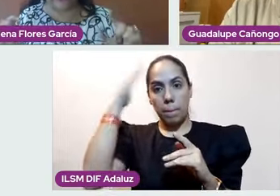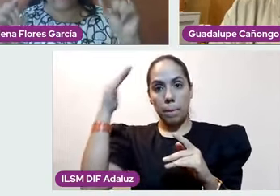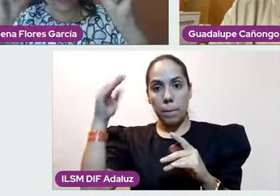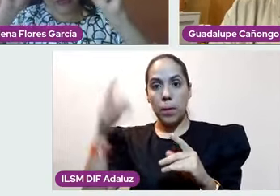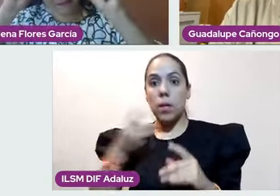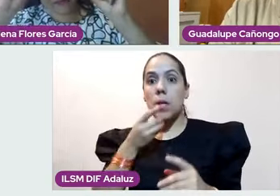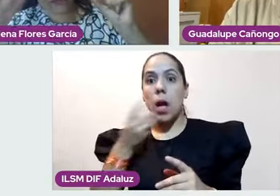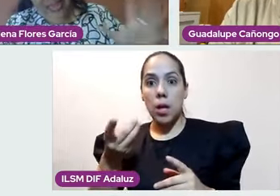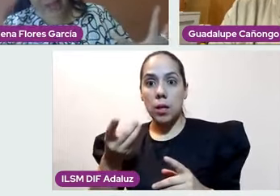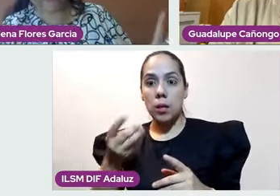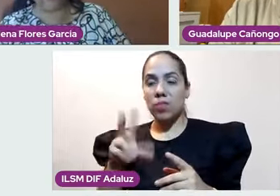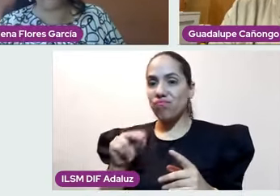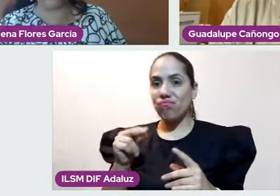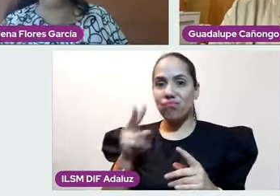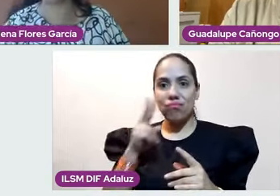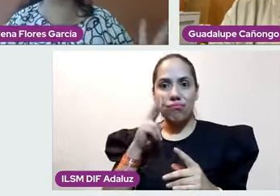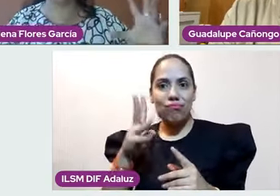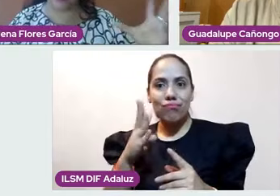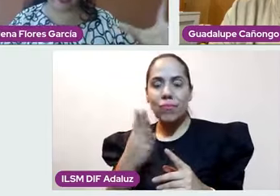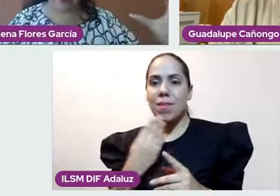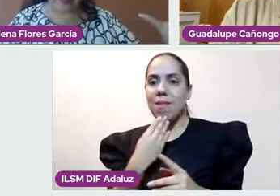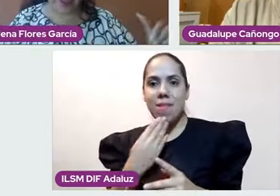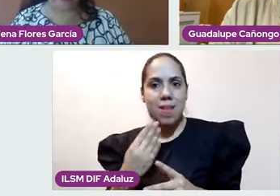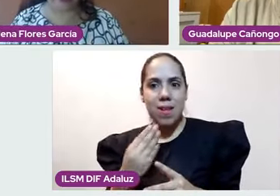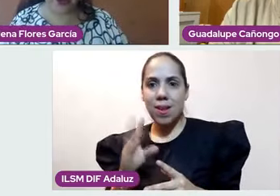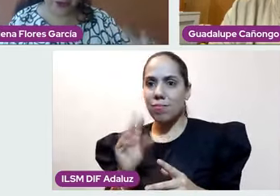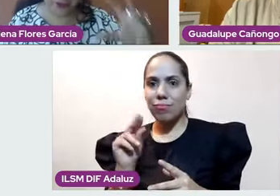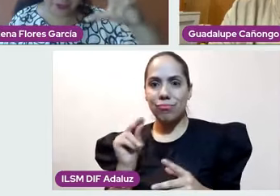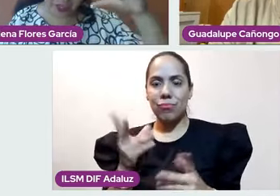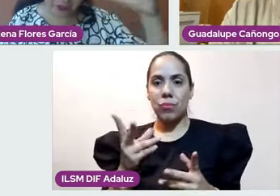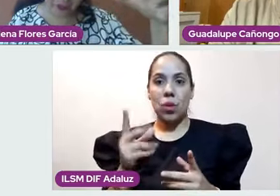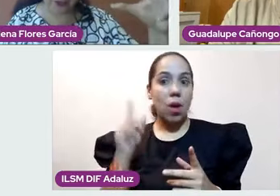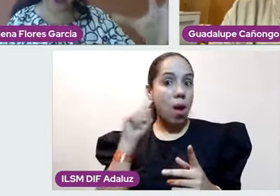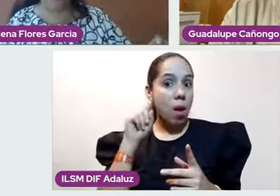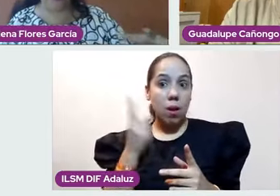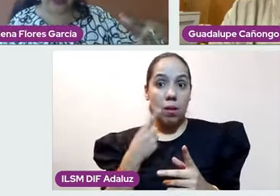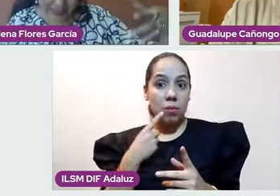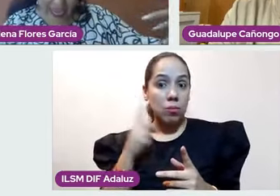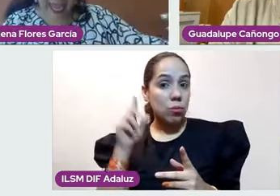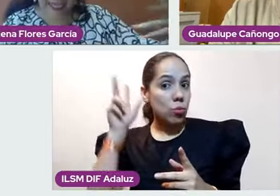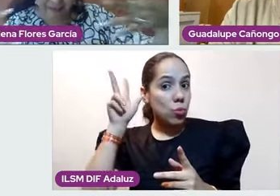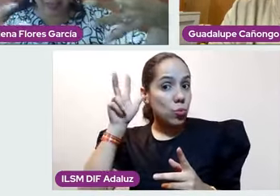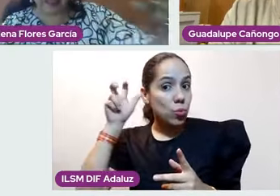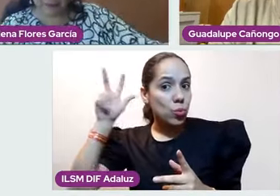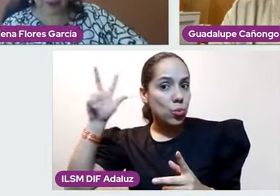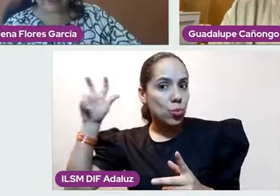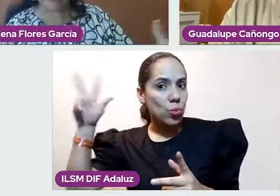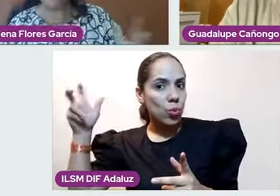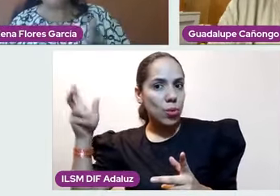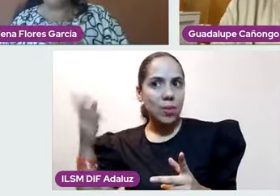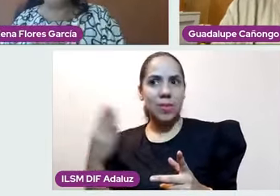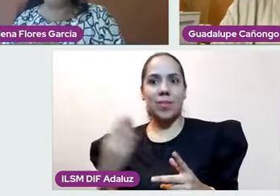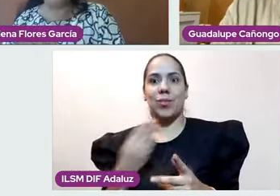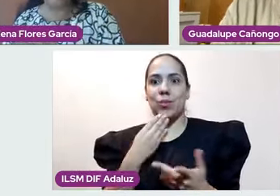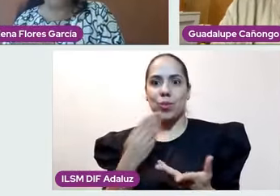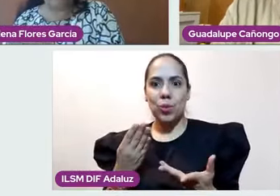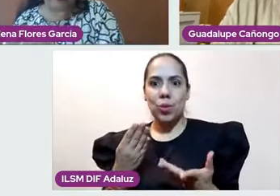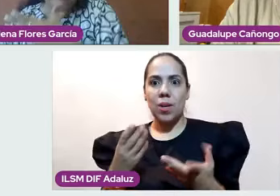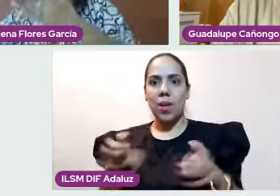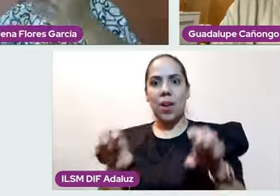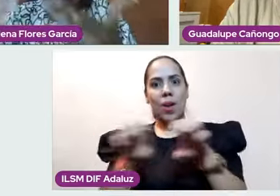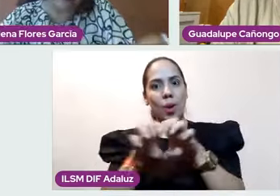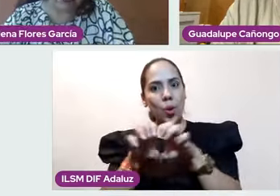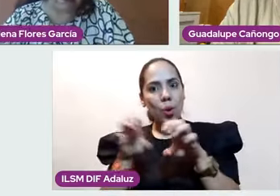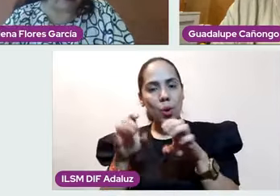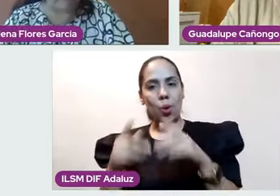tecnología? Me venía a la mente otra vez gobierno abierto, ¿no? O gobierno inclusivo, donde ya hay plataformas. Pero